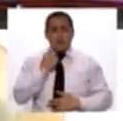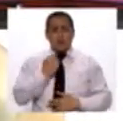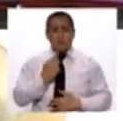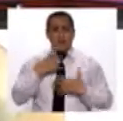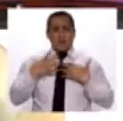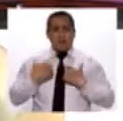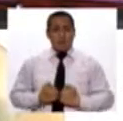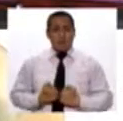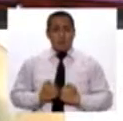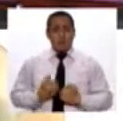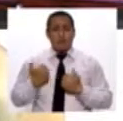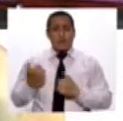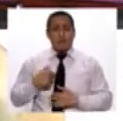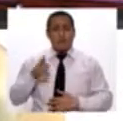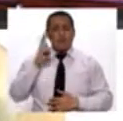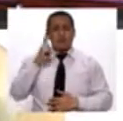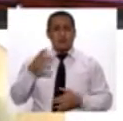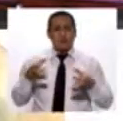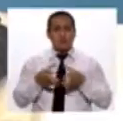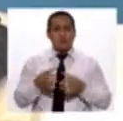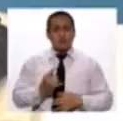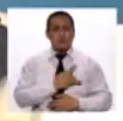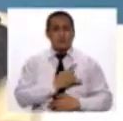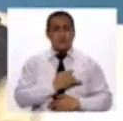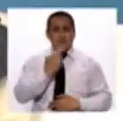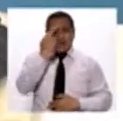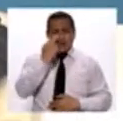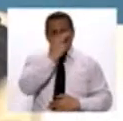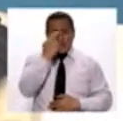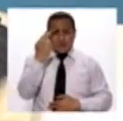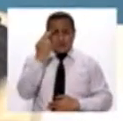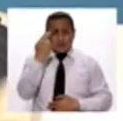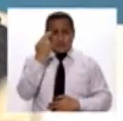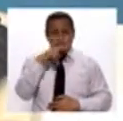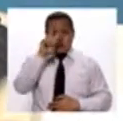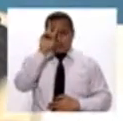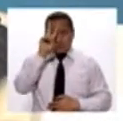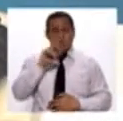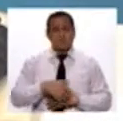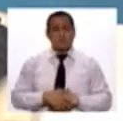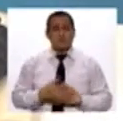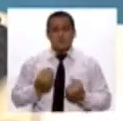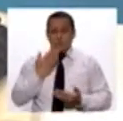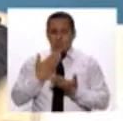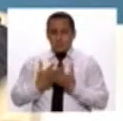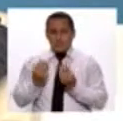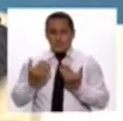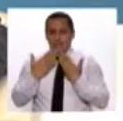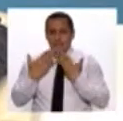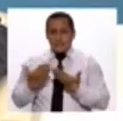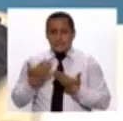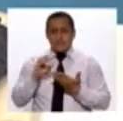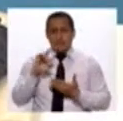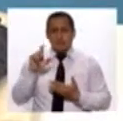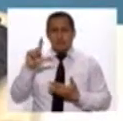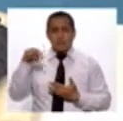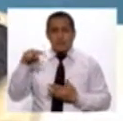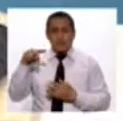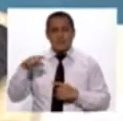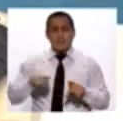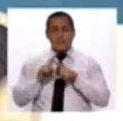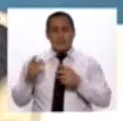Alfredo Bular González. Él es profesor de la Pontificia Universidad Católica del Perú. Doctor Bular, muchas gracias. Buenos días, gracias por